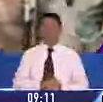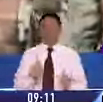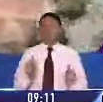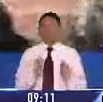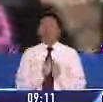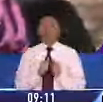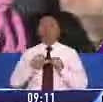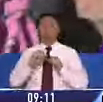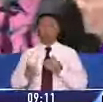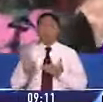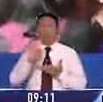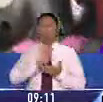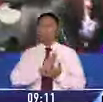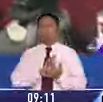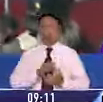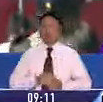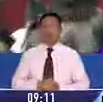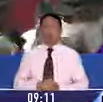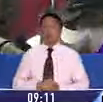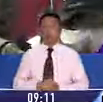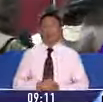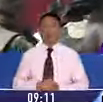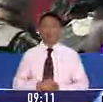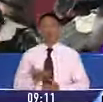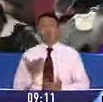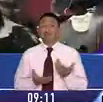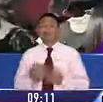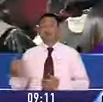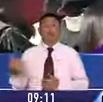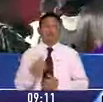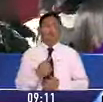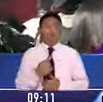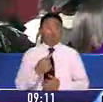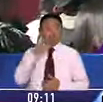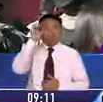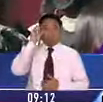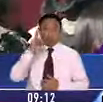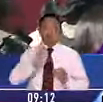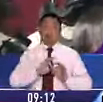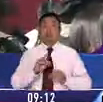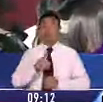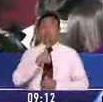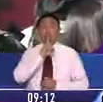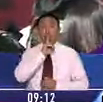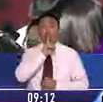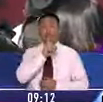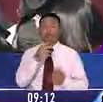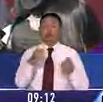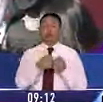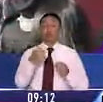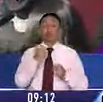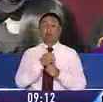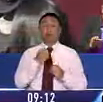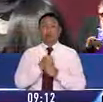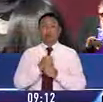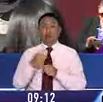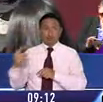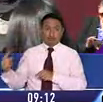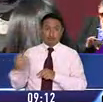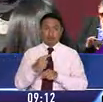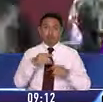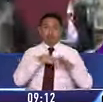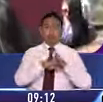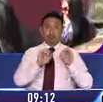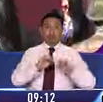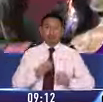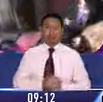junto precisamente a la Asamblea Nacional. Al parecer todavía no están dando declaraciones, pero ya sus equipos de trabajo lo